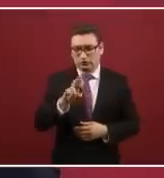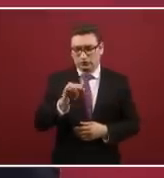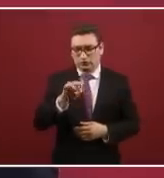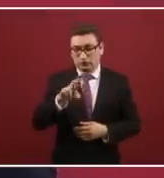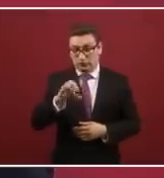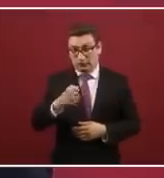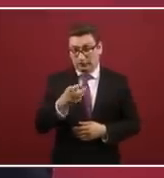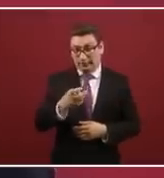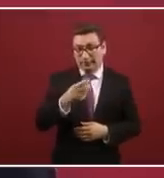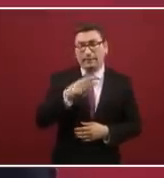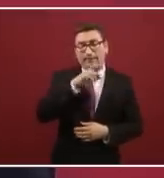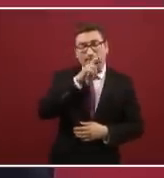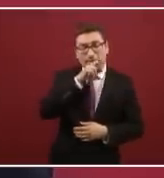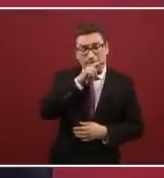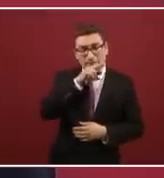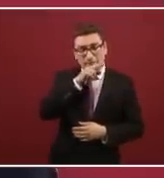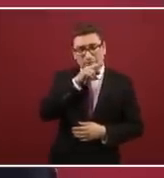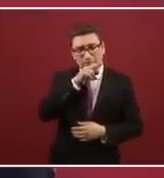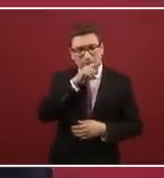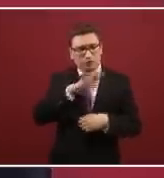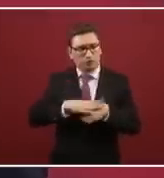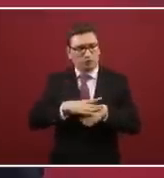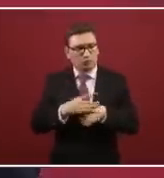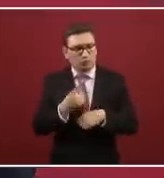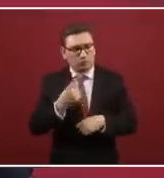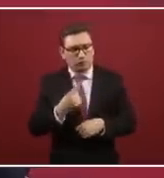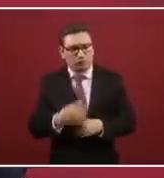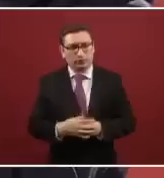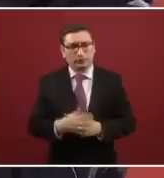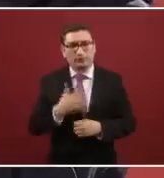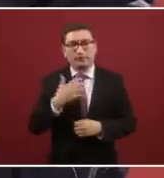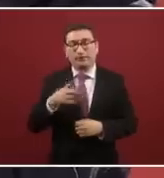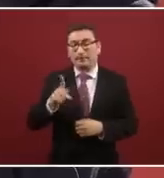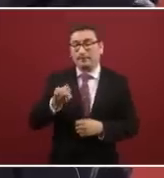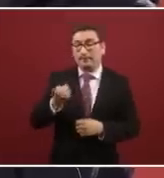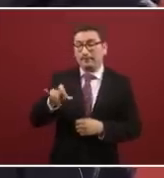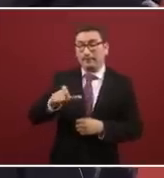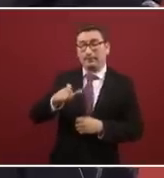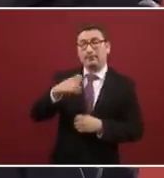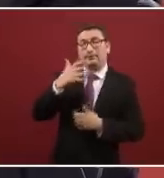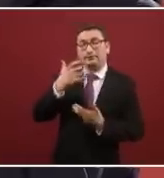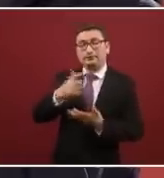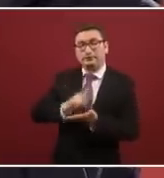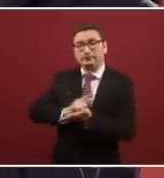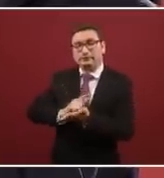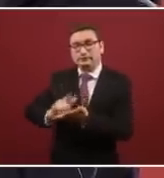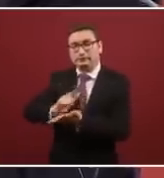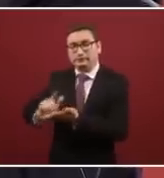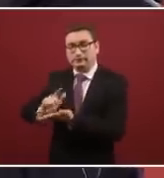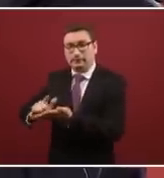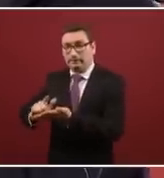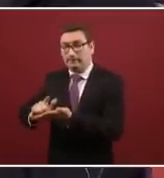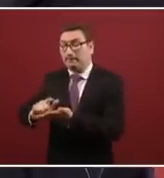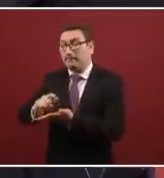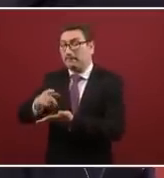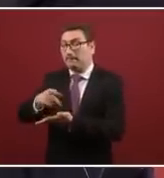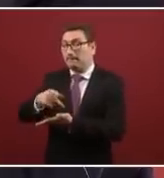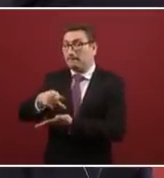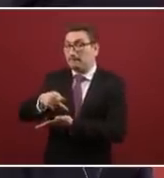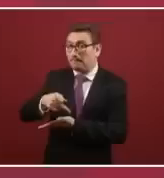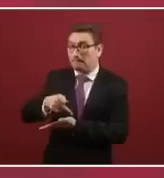preocupado por limpiar Pemex, pero